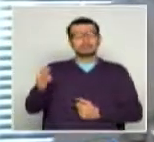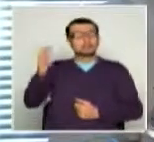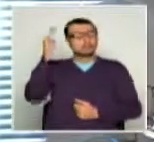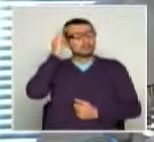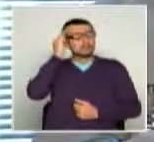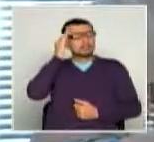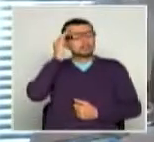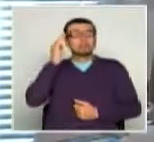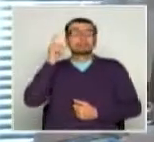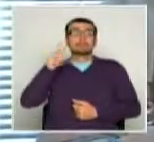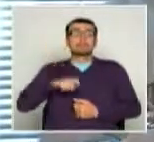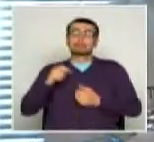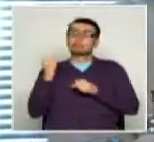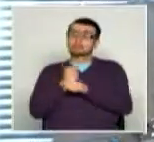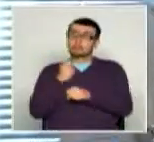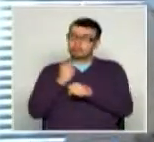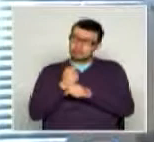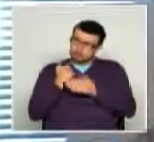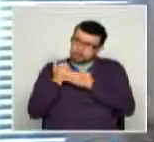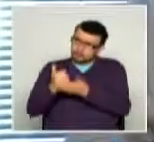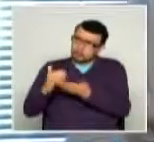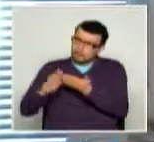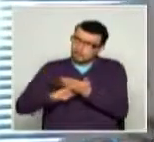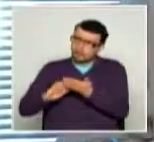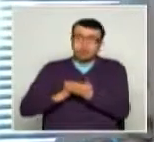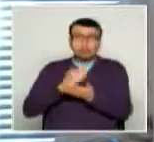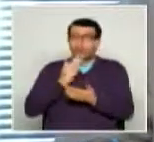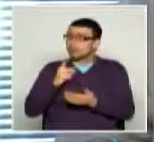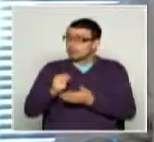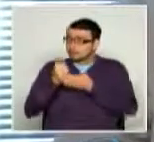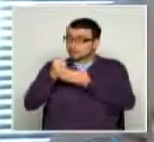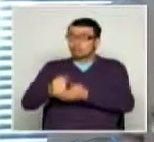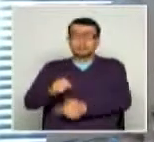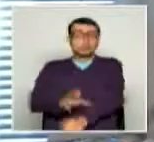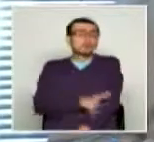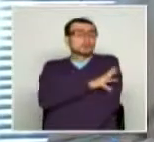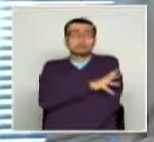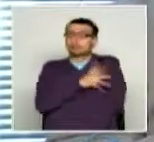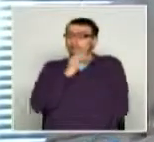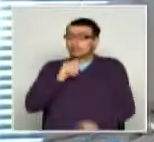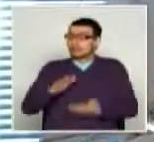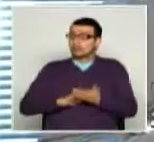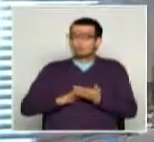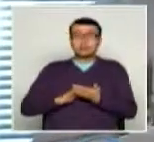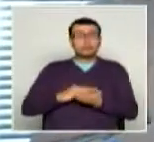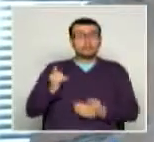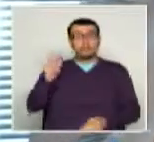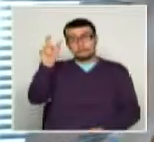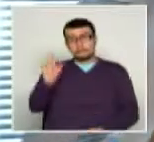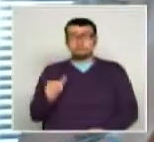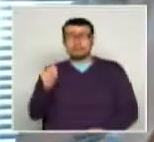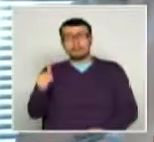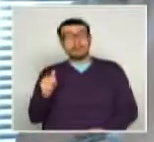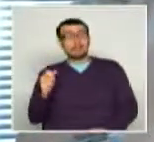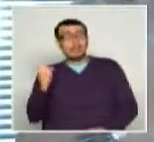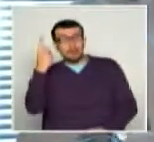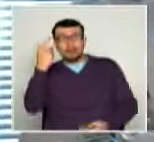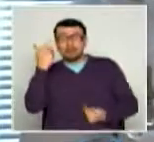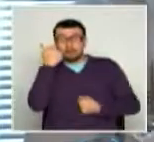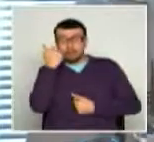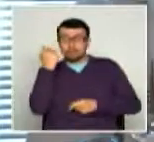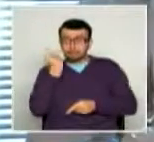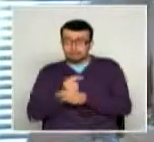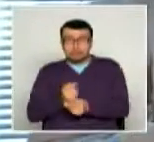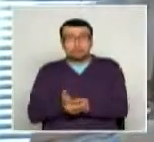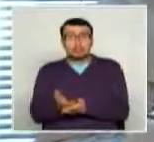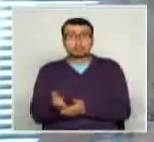que trabajarla. Si nosotros no hacemos su parte emocional, no estamos haciendo nada, porque el paciente con una enfermedad crónica ya